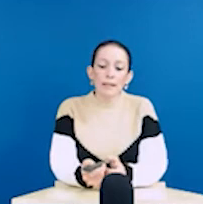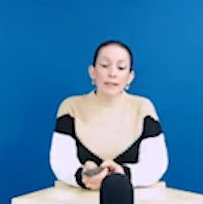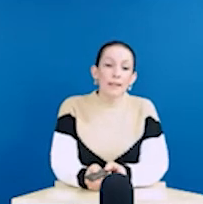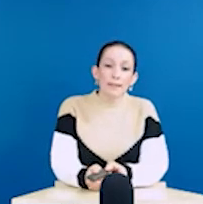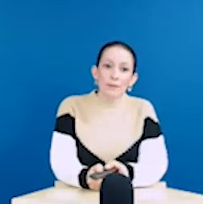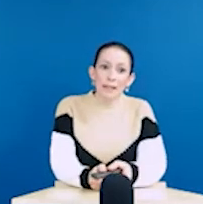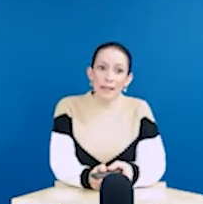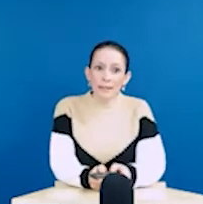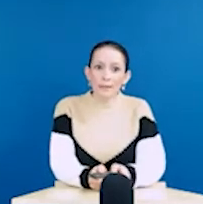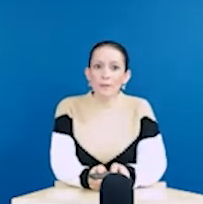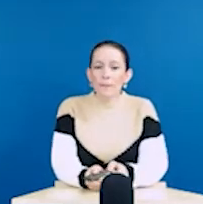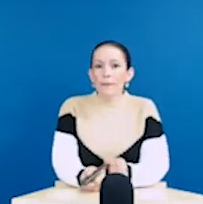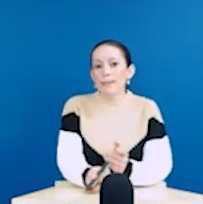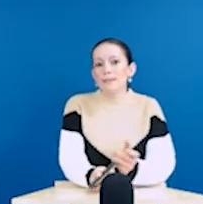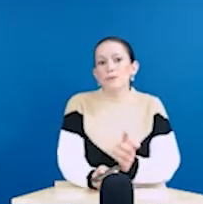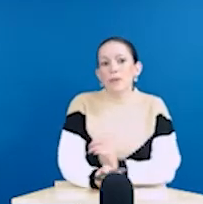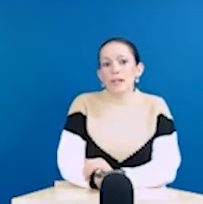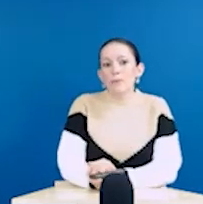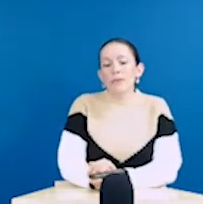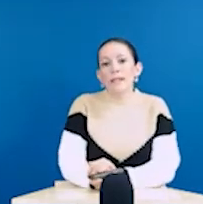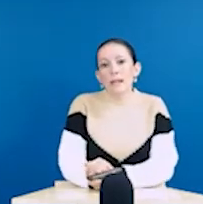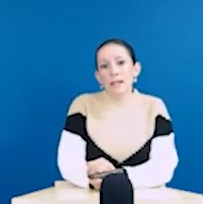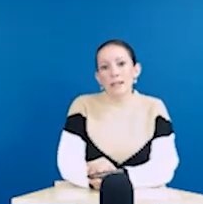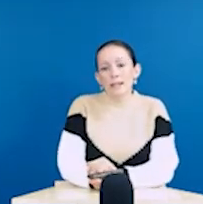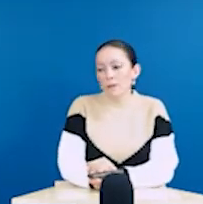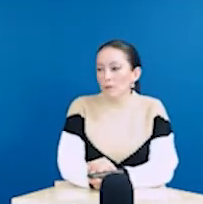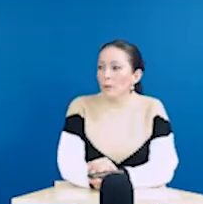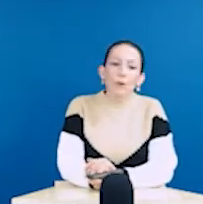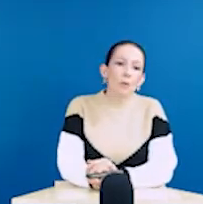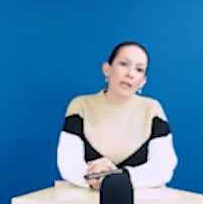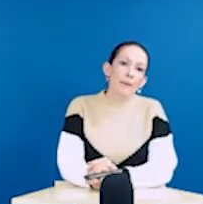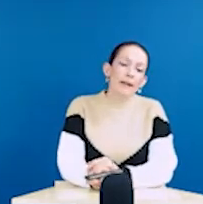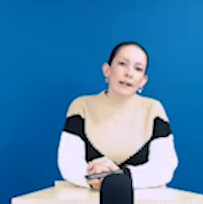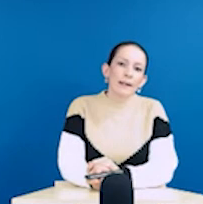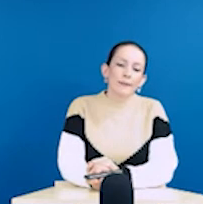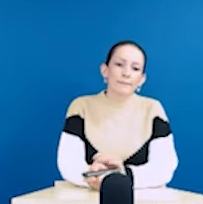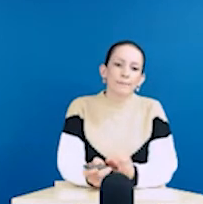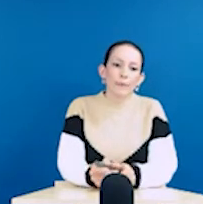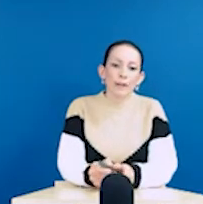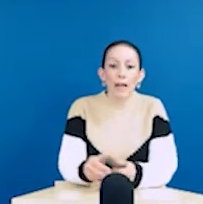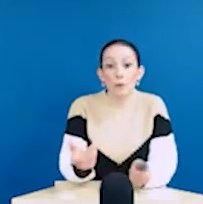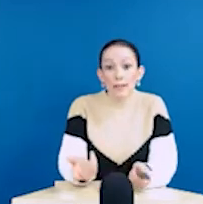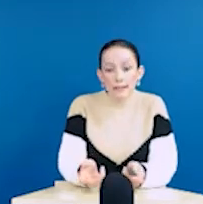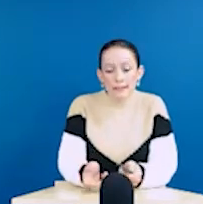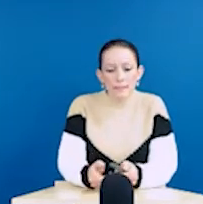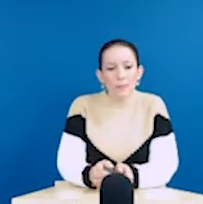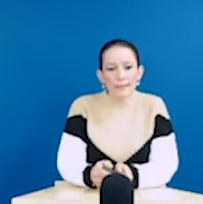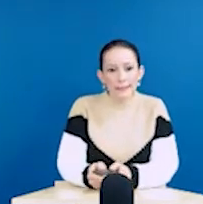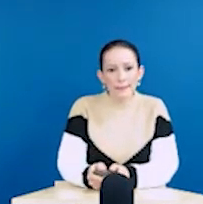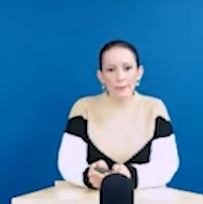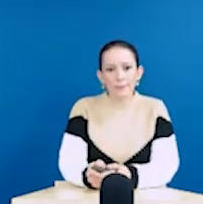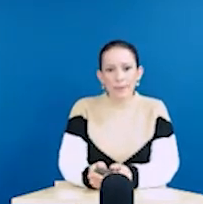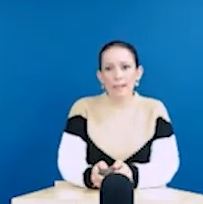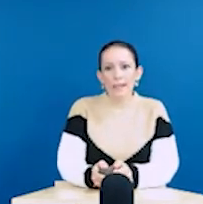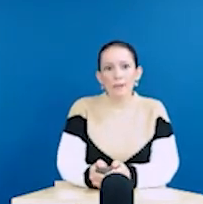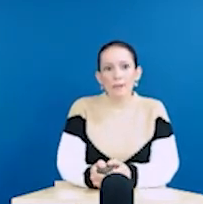importante, y adicional a eso, pues no queremos generarle otro problema a lo que ya estamos